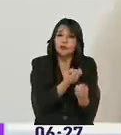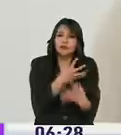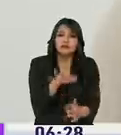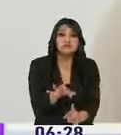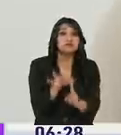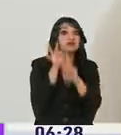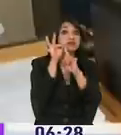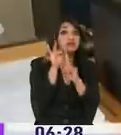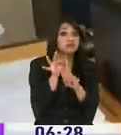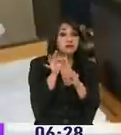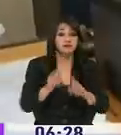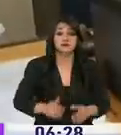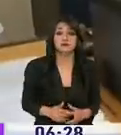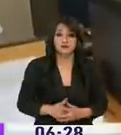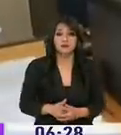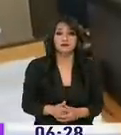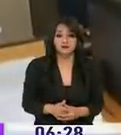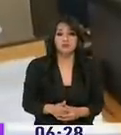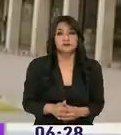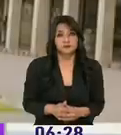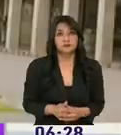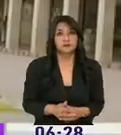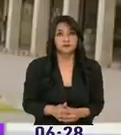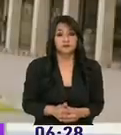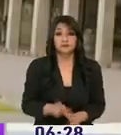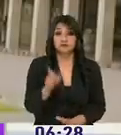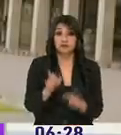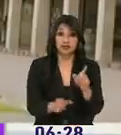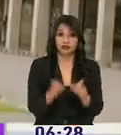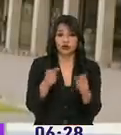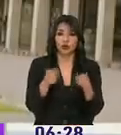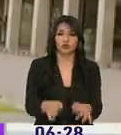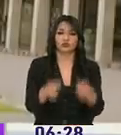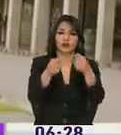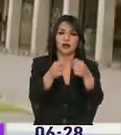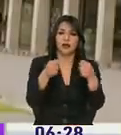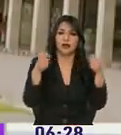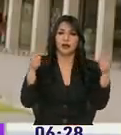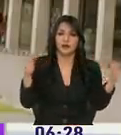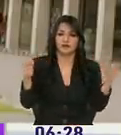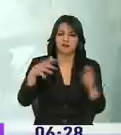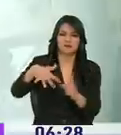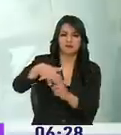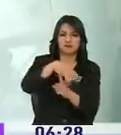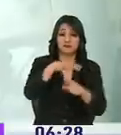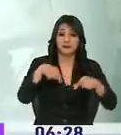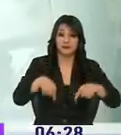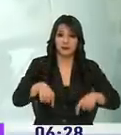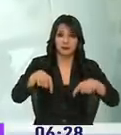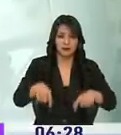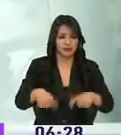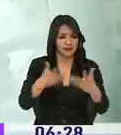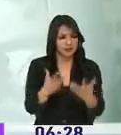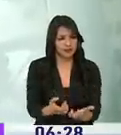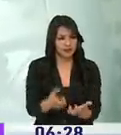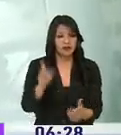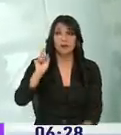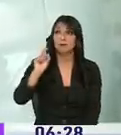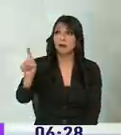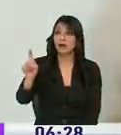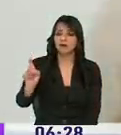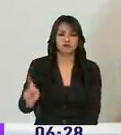información sensible. Fueron los colaboradores que, al abrir las puertas en el Parque Samanes e intentar encender las